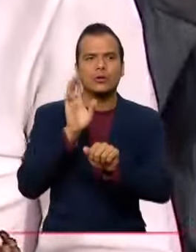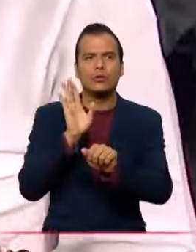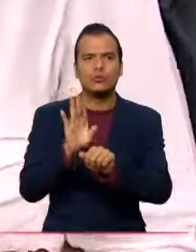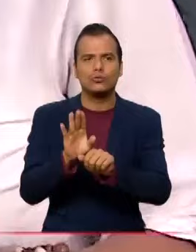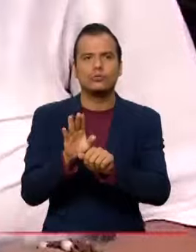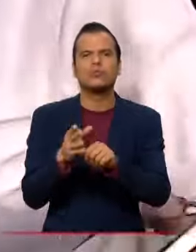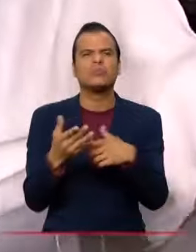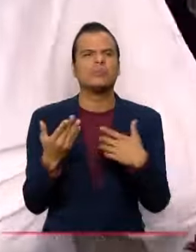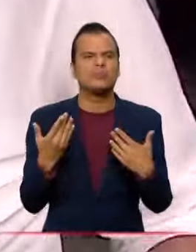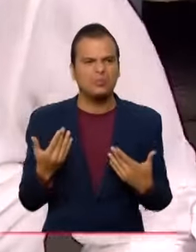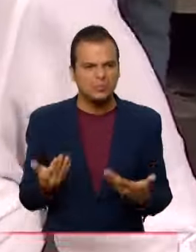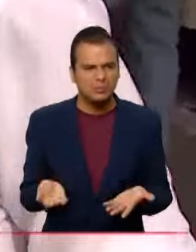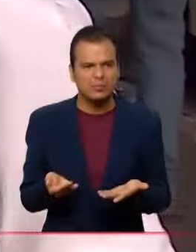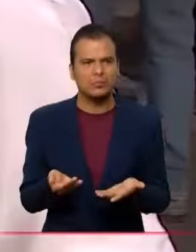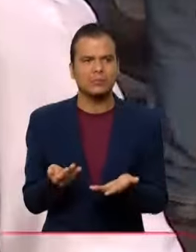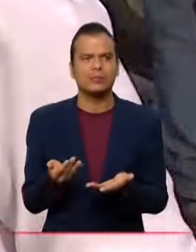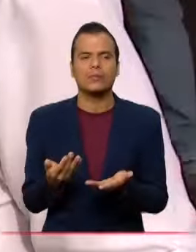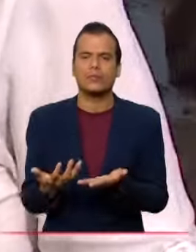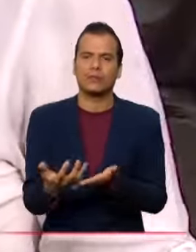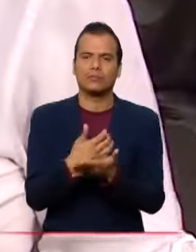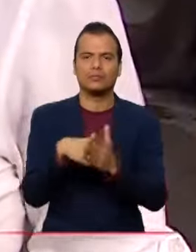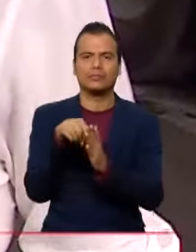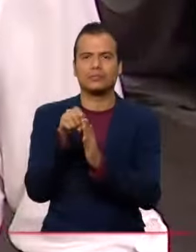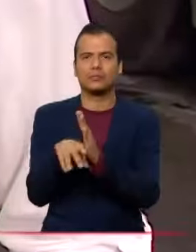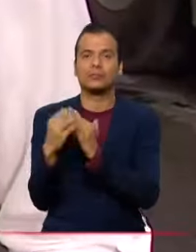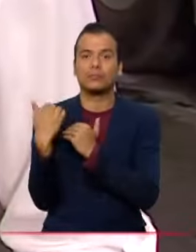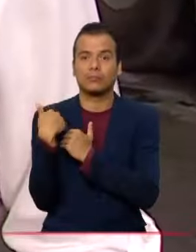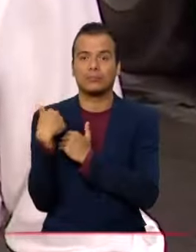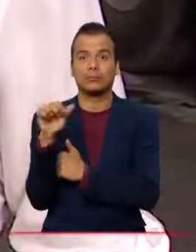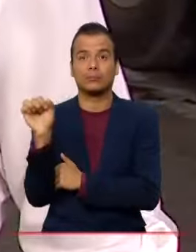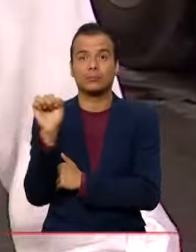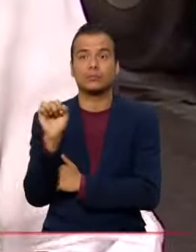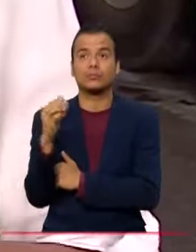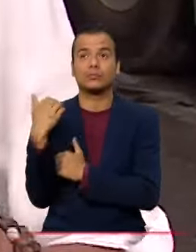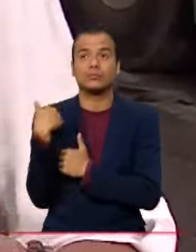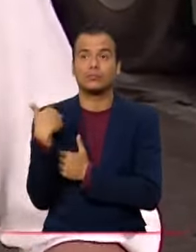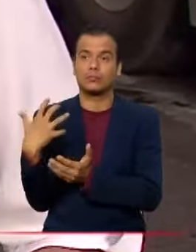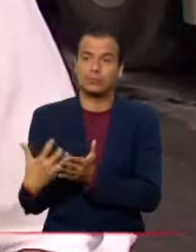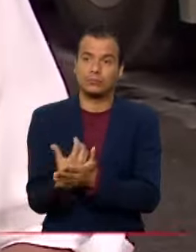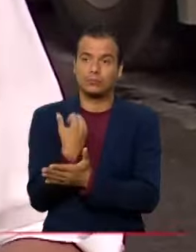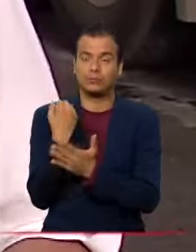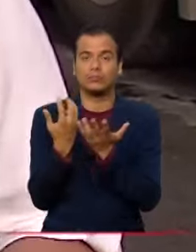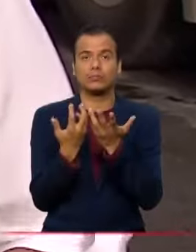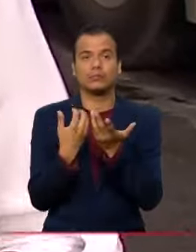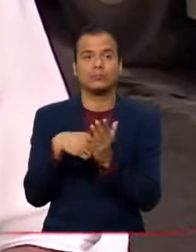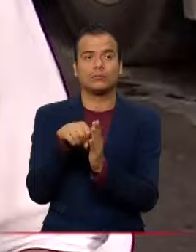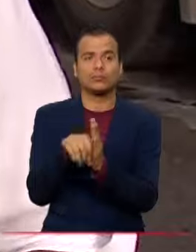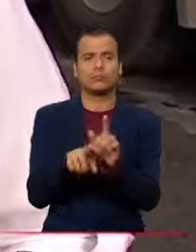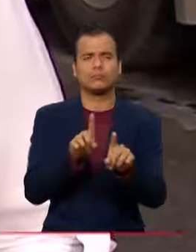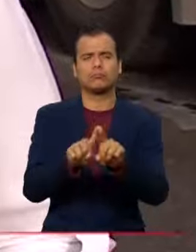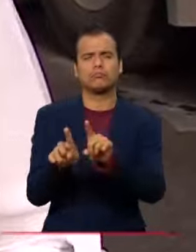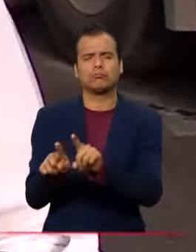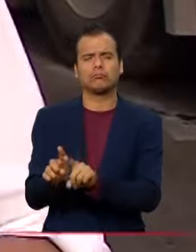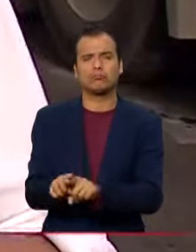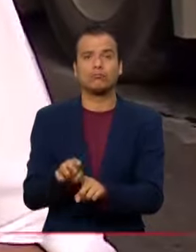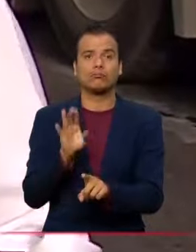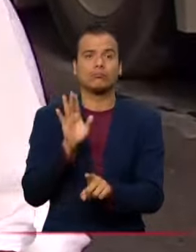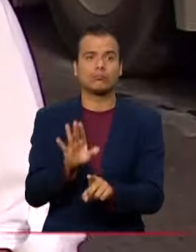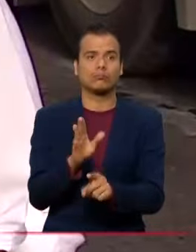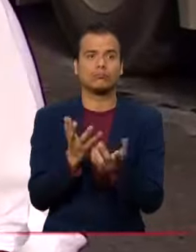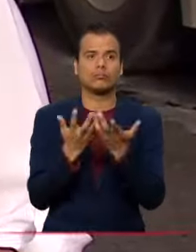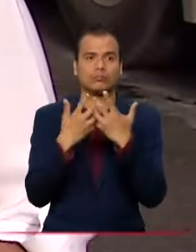los rellenos sanitarios de esta región del país. Los vehículos recolectores de basura de las diferentes empresas, Veolia, Ciudad Limpia, etcétera, que